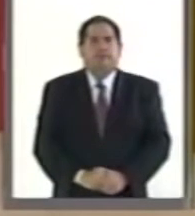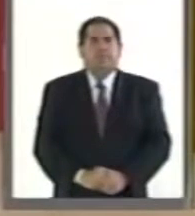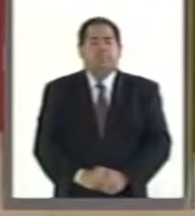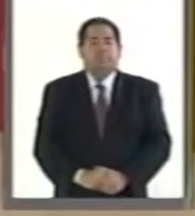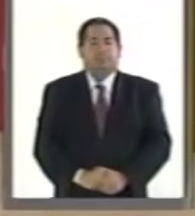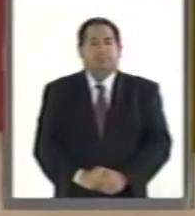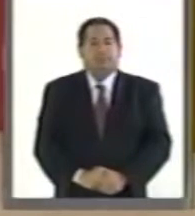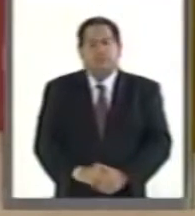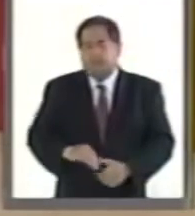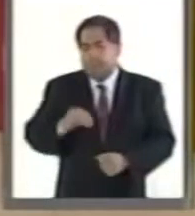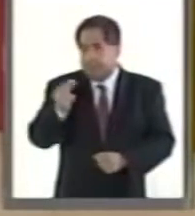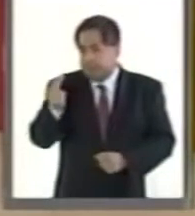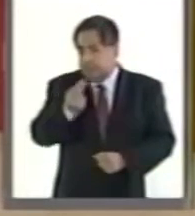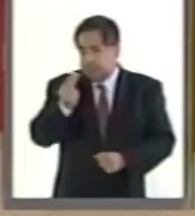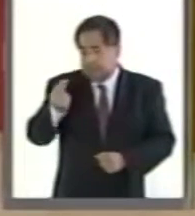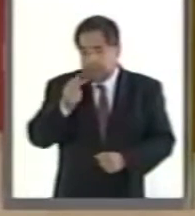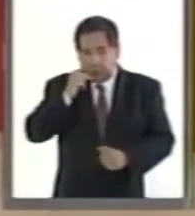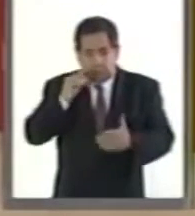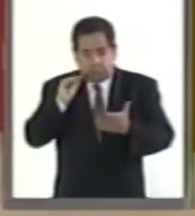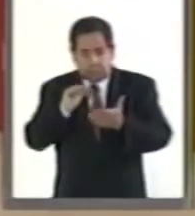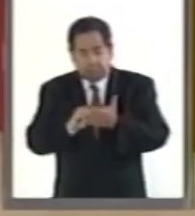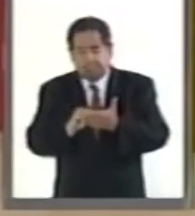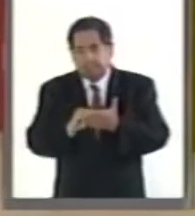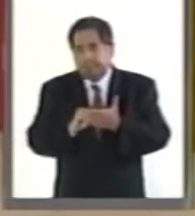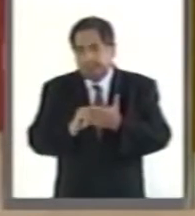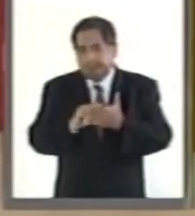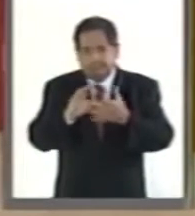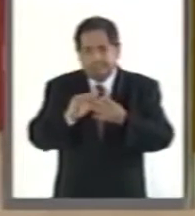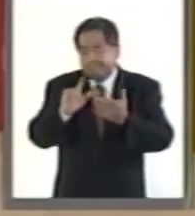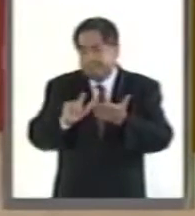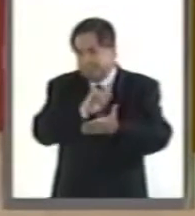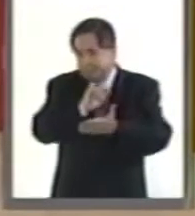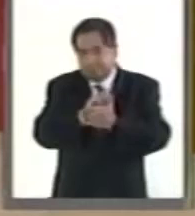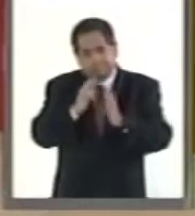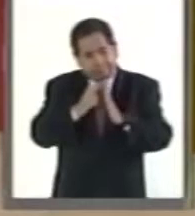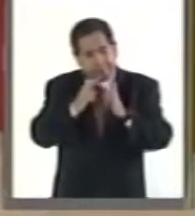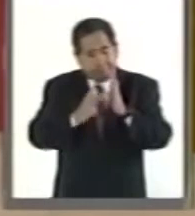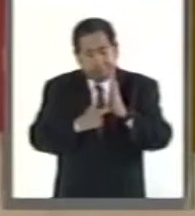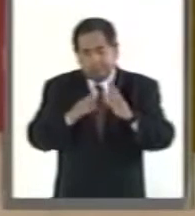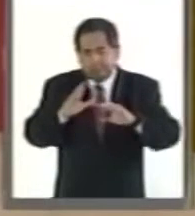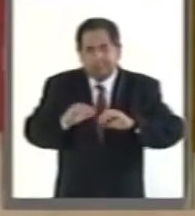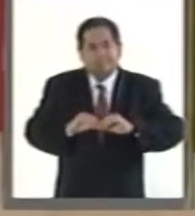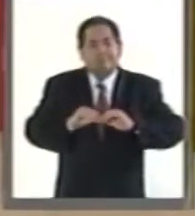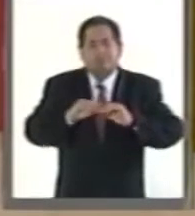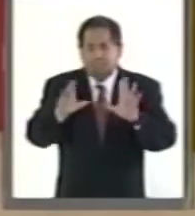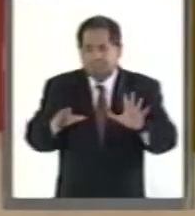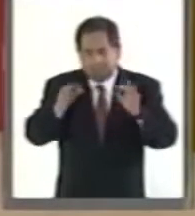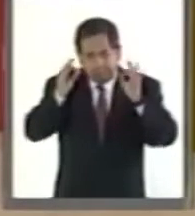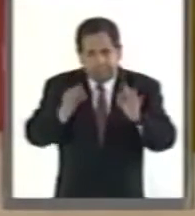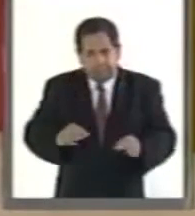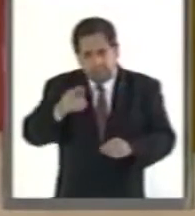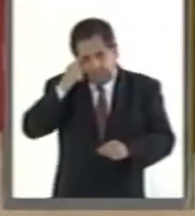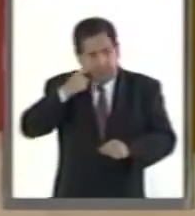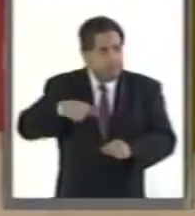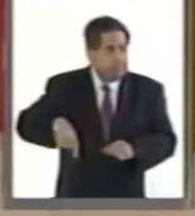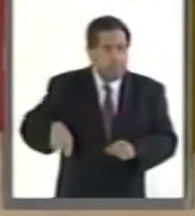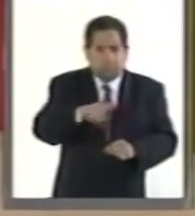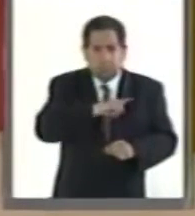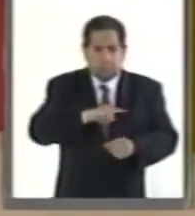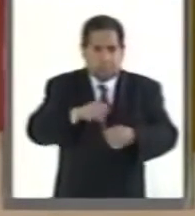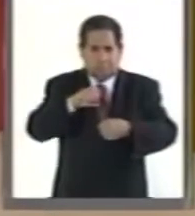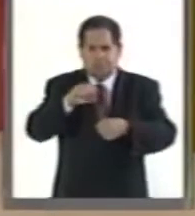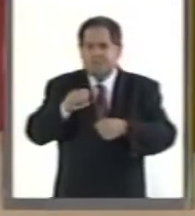Resulta necesario establecer reformas eficaces y efectivas a nuestro sistema